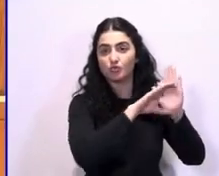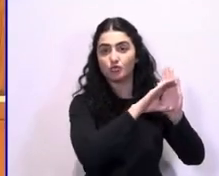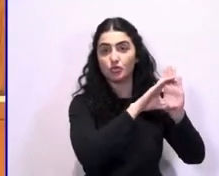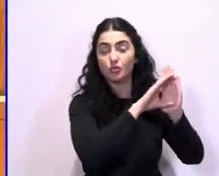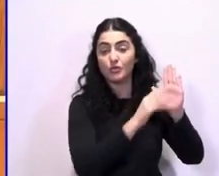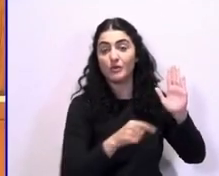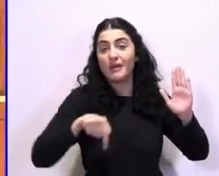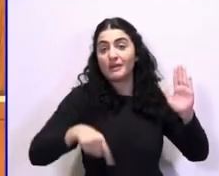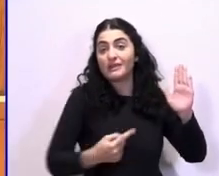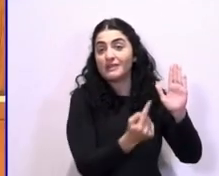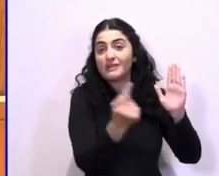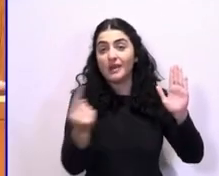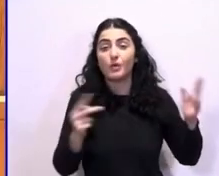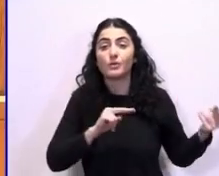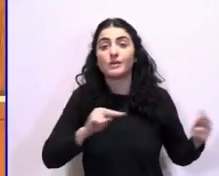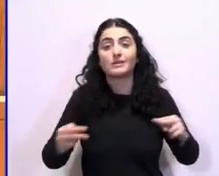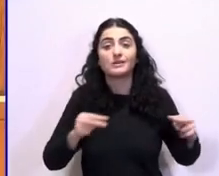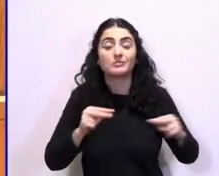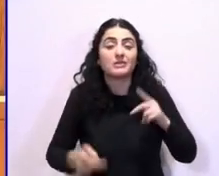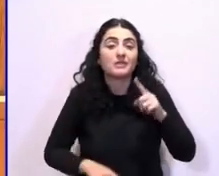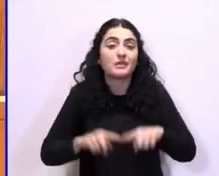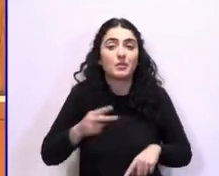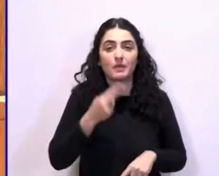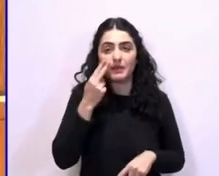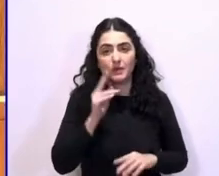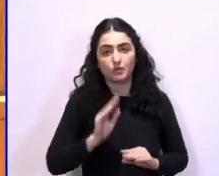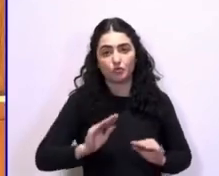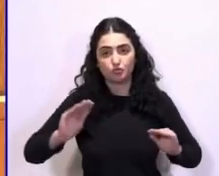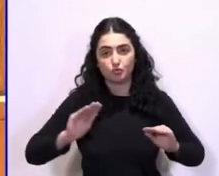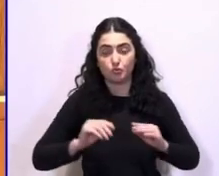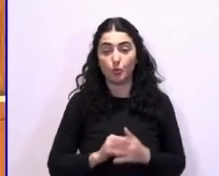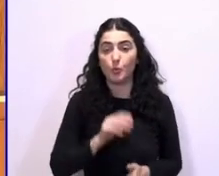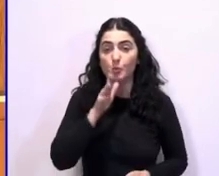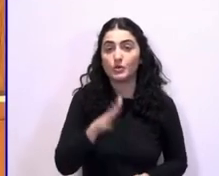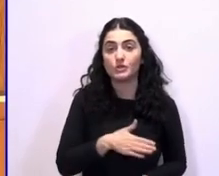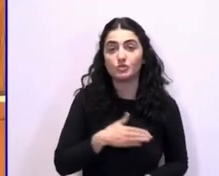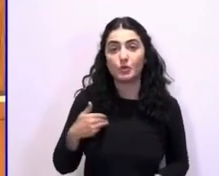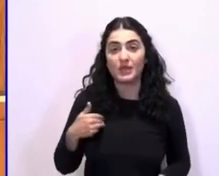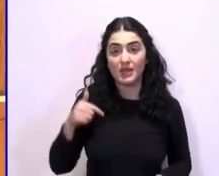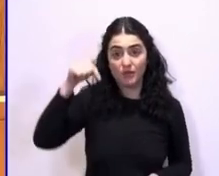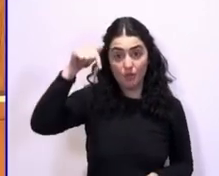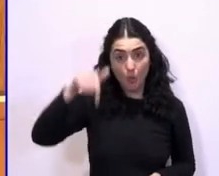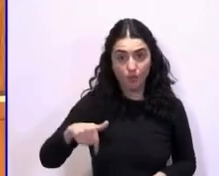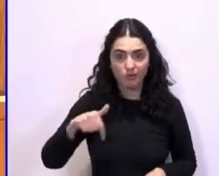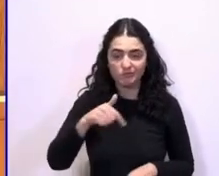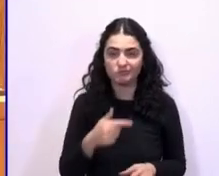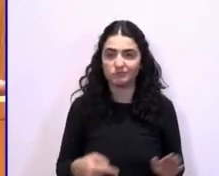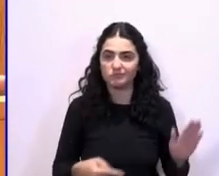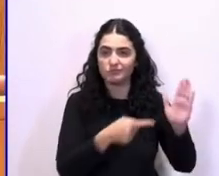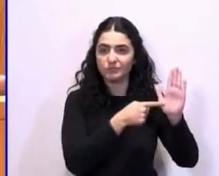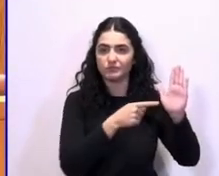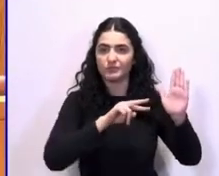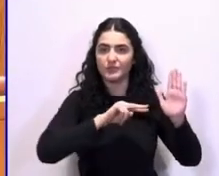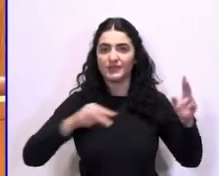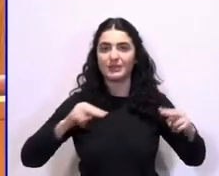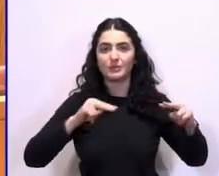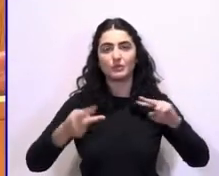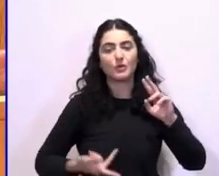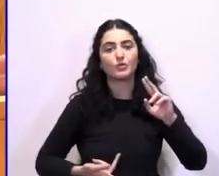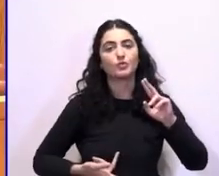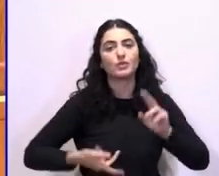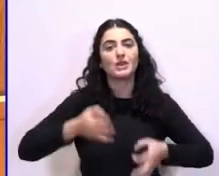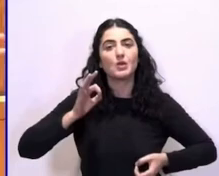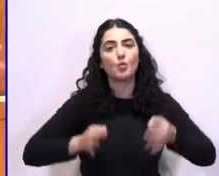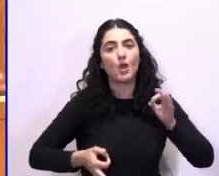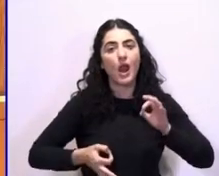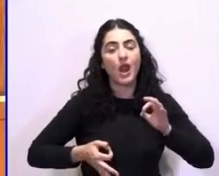uno quiere interpretar como mejor le venga. Por eso he pretendido y he traído hoy aquí traer la interpretación que el Tribunal Constitucional, entiendo